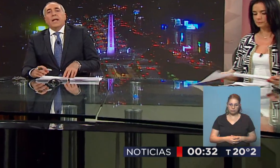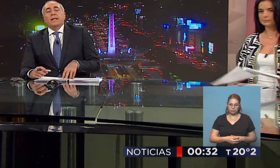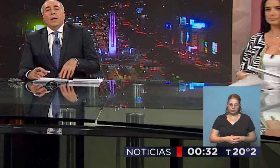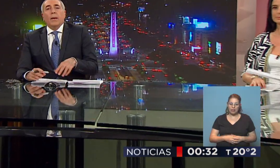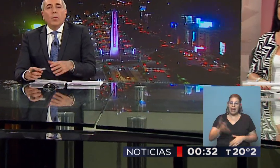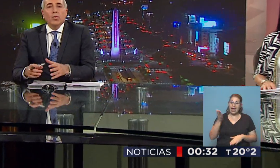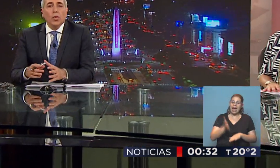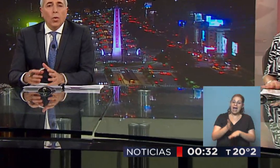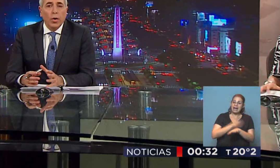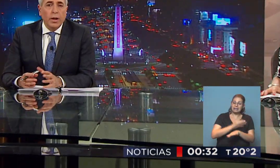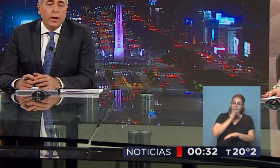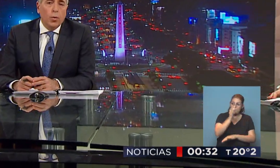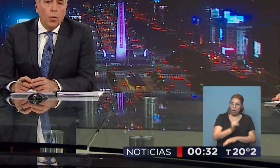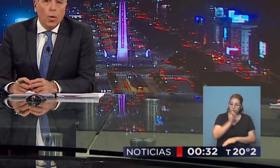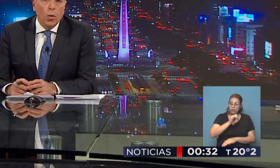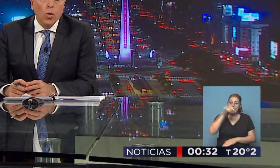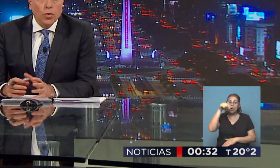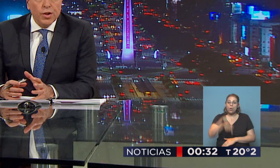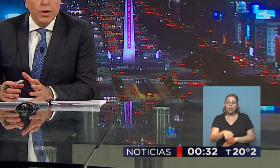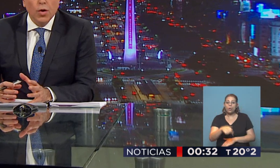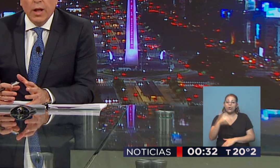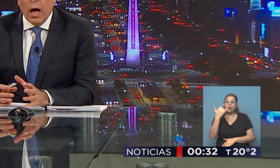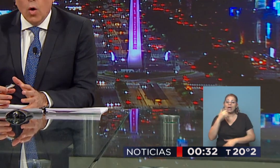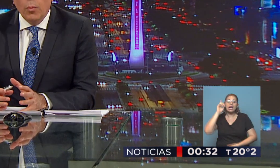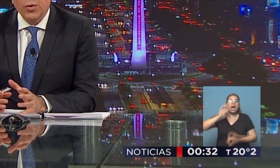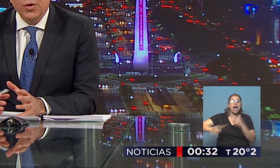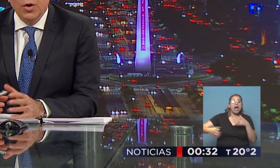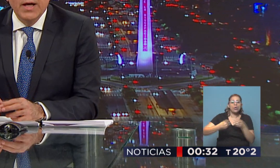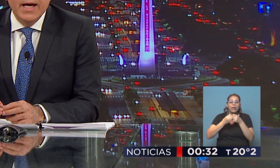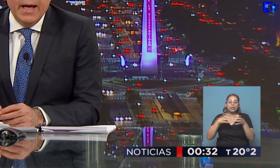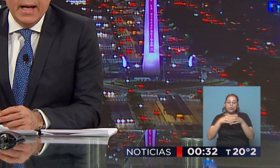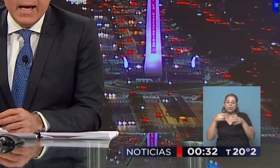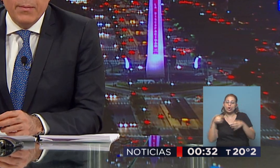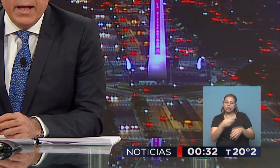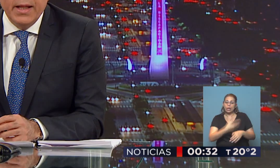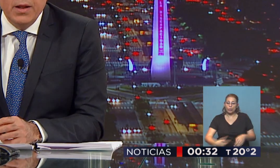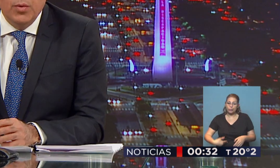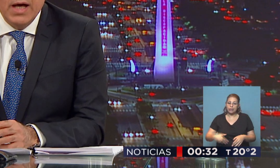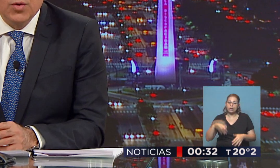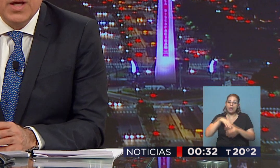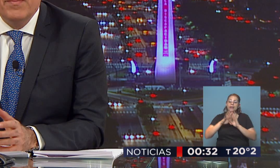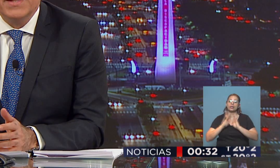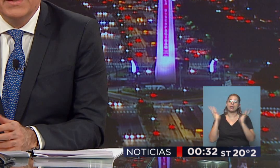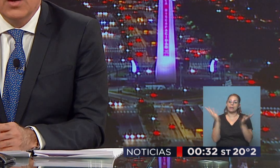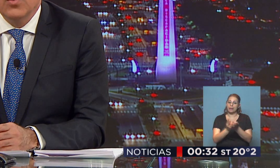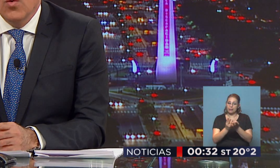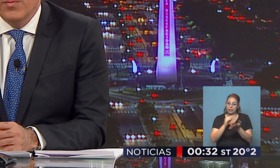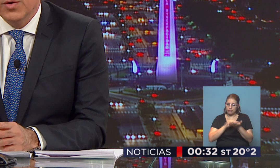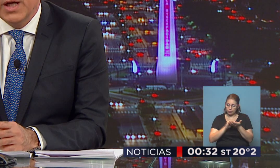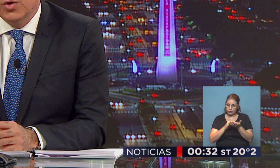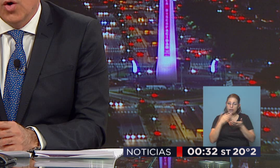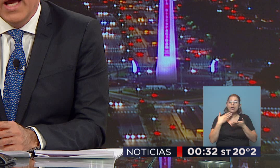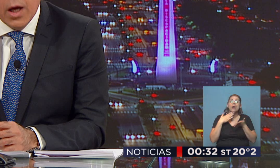Como le adelantábamos, hoy hubo un consenso de la oposición en la Cámara de Diputados y presentaron